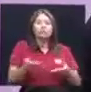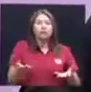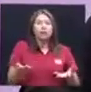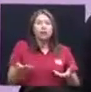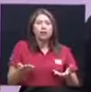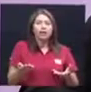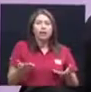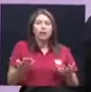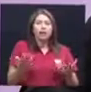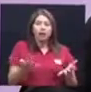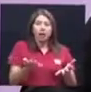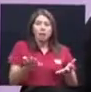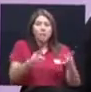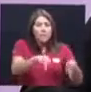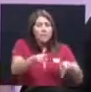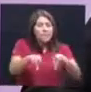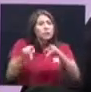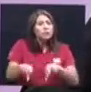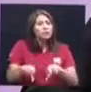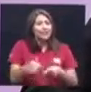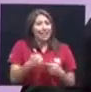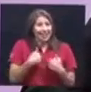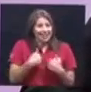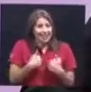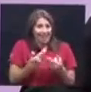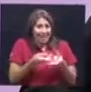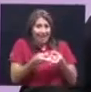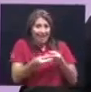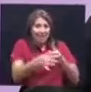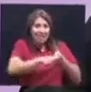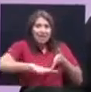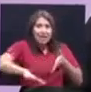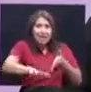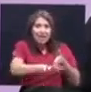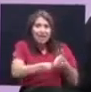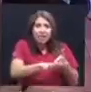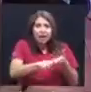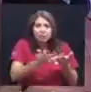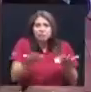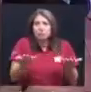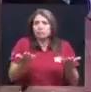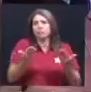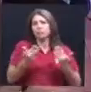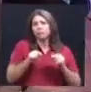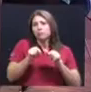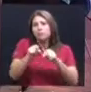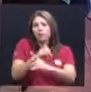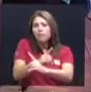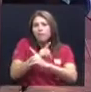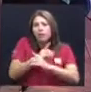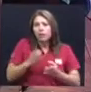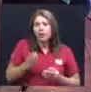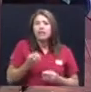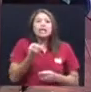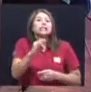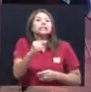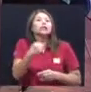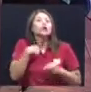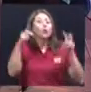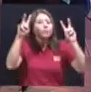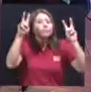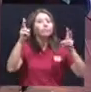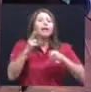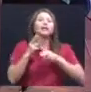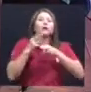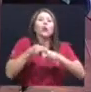tienen o tenían esa tierra llegaran a defenderla si yo en el nombre de Dios digo